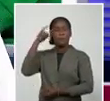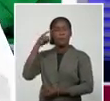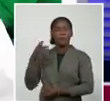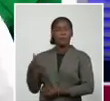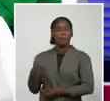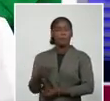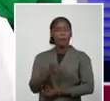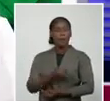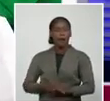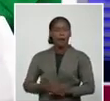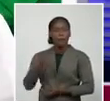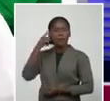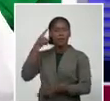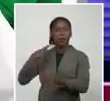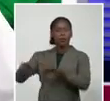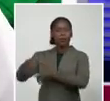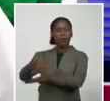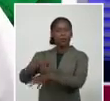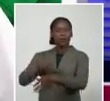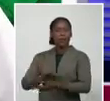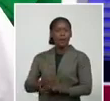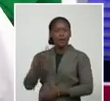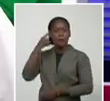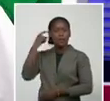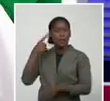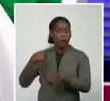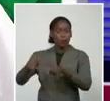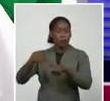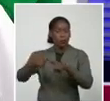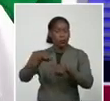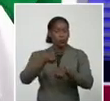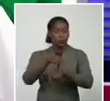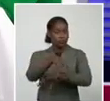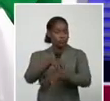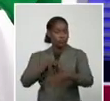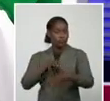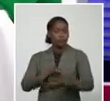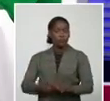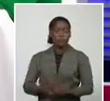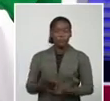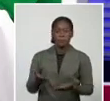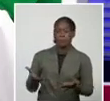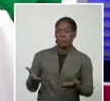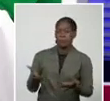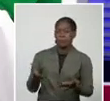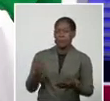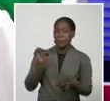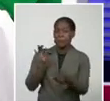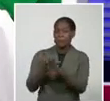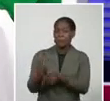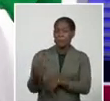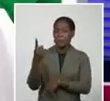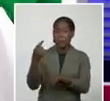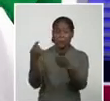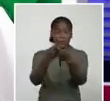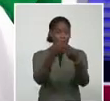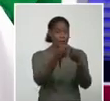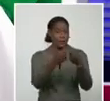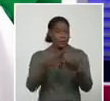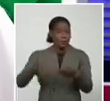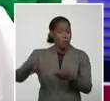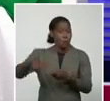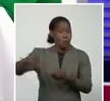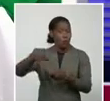otro animal, ahora a los murciélagos, animales estos exóticos algunos, ¿no? Que indiscutiblemente es